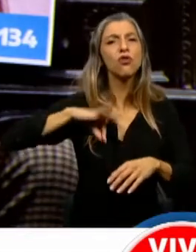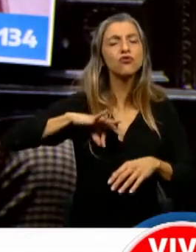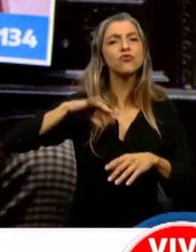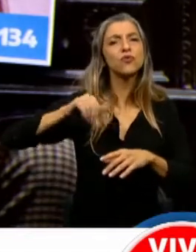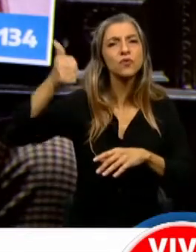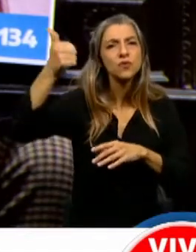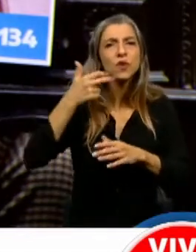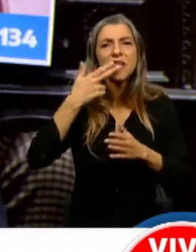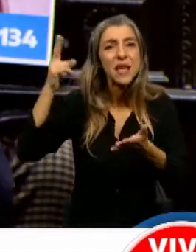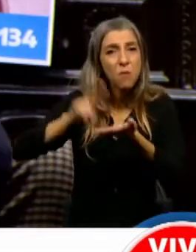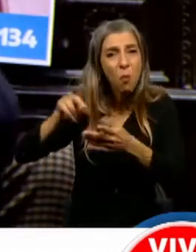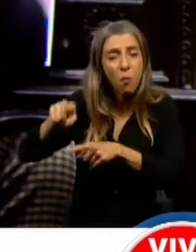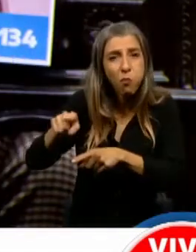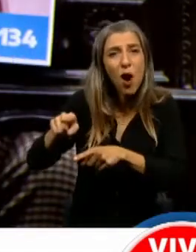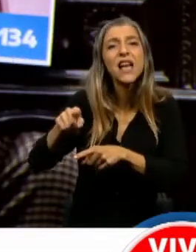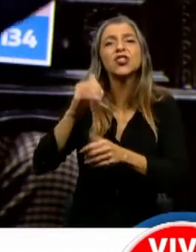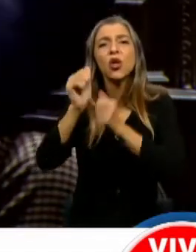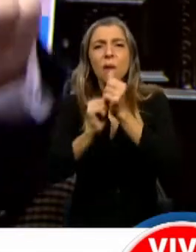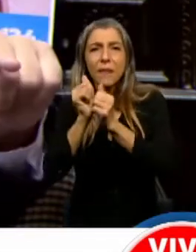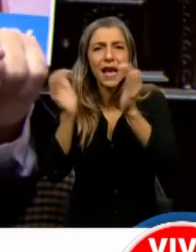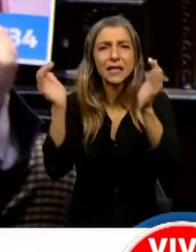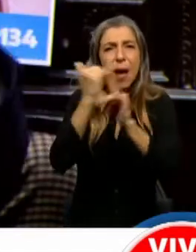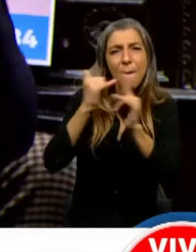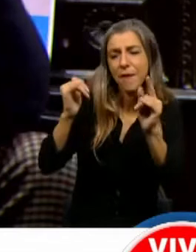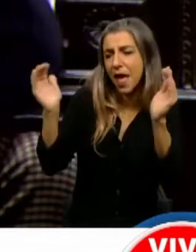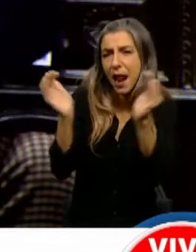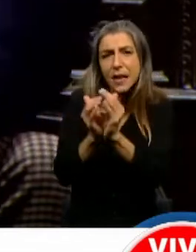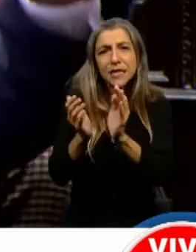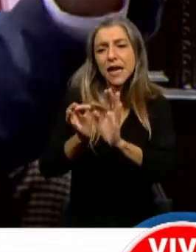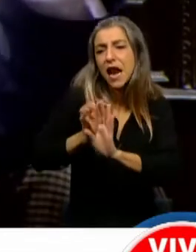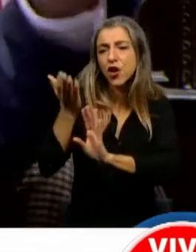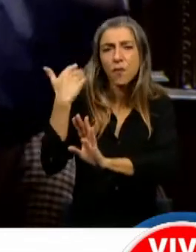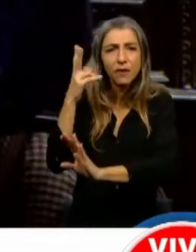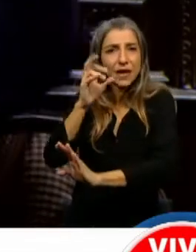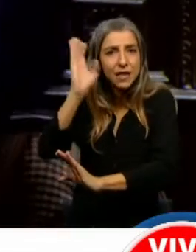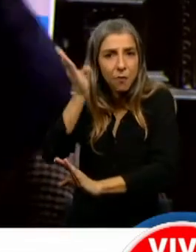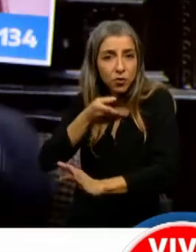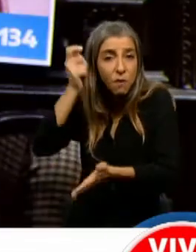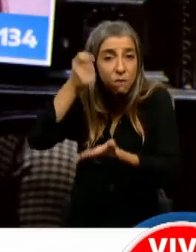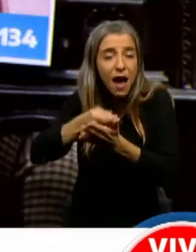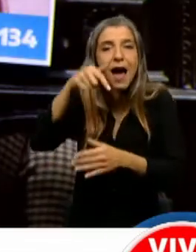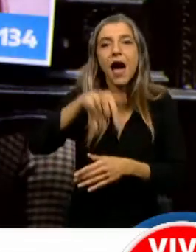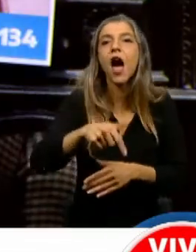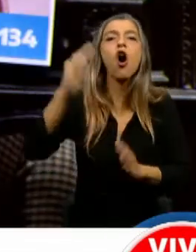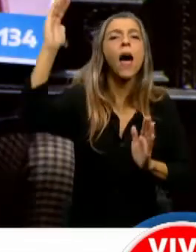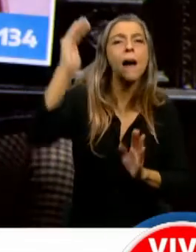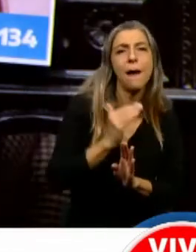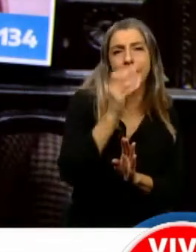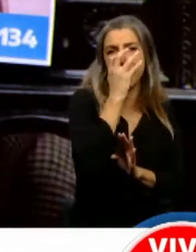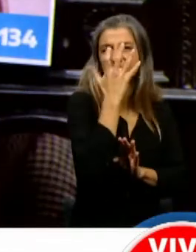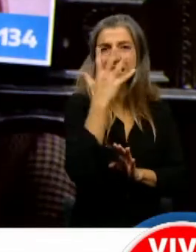medianas empresas. Aquellas que pagaban 30% el año pasado empiezan a pagar 25%.